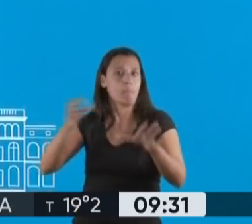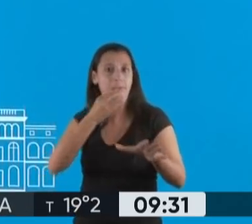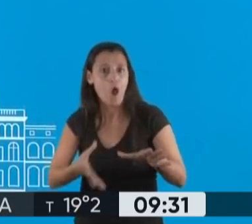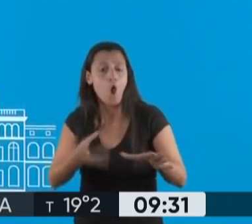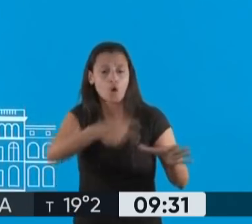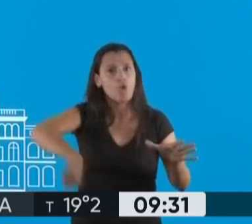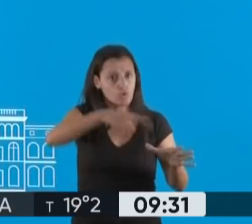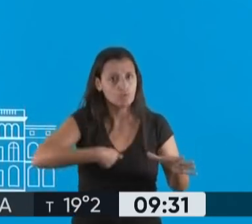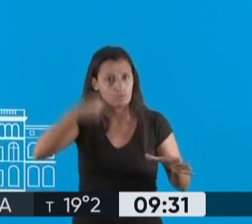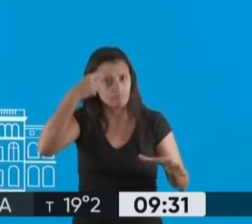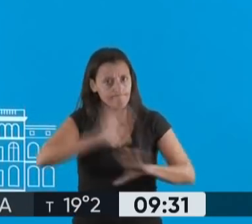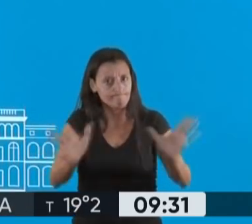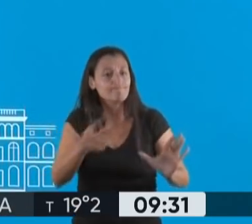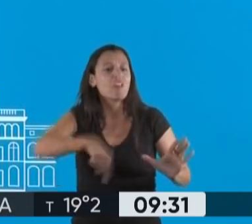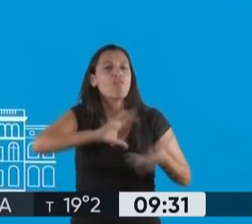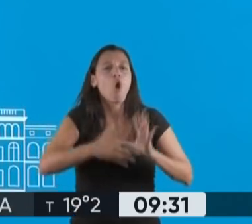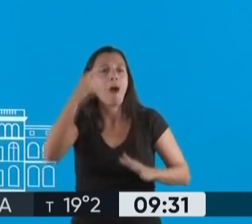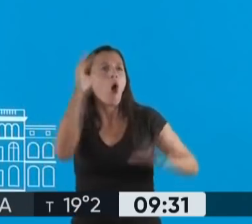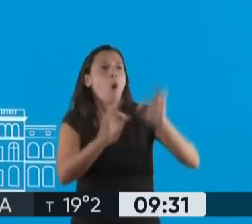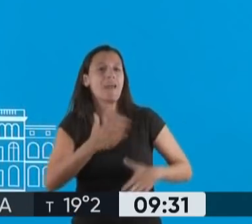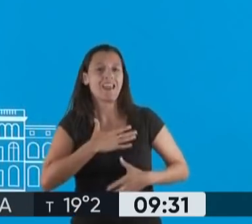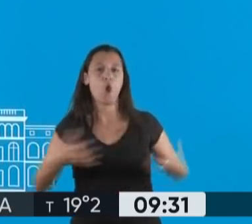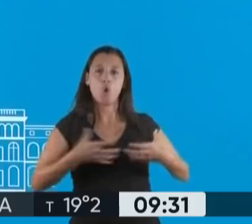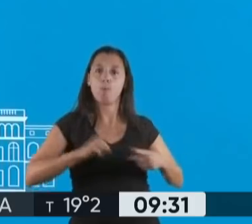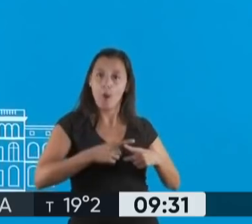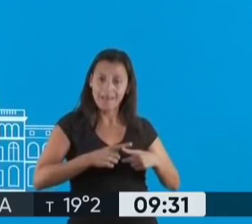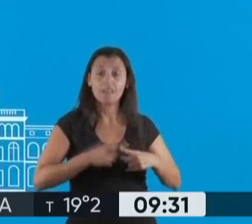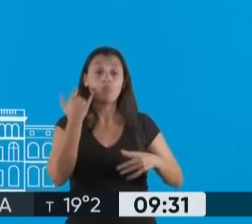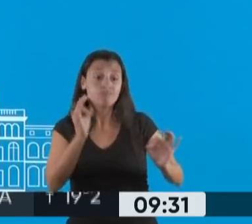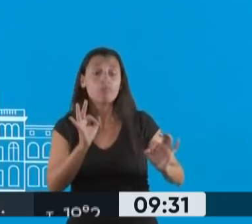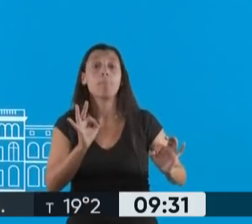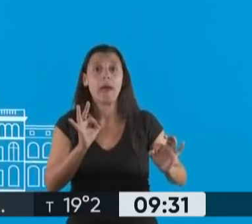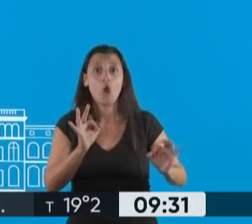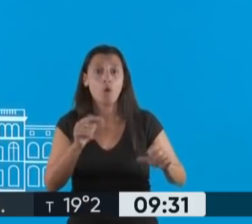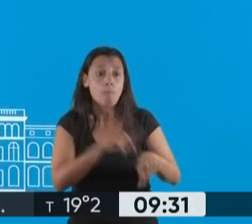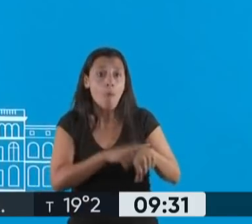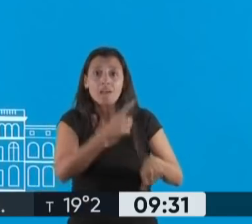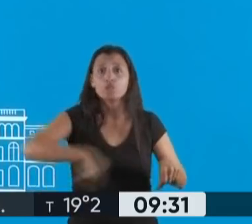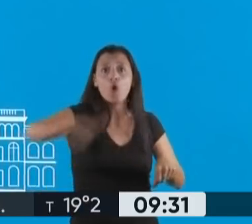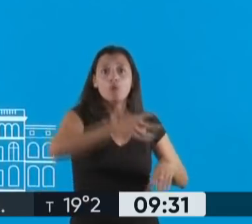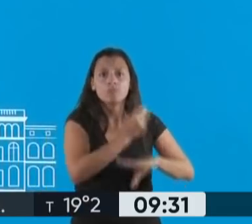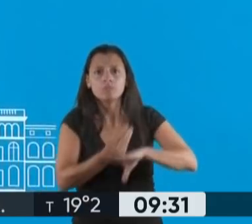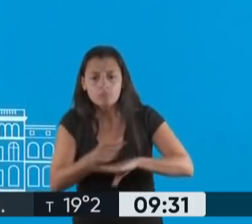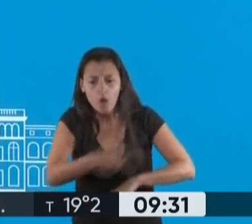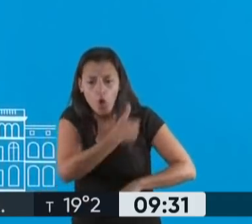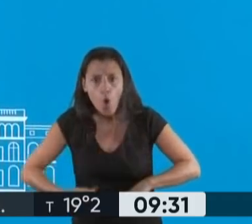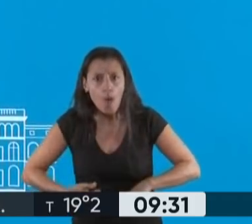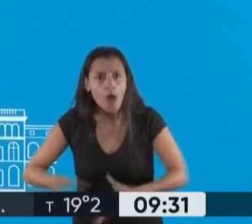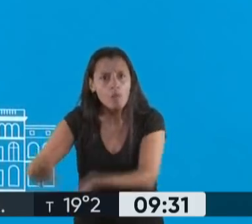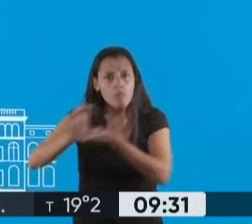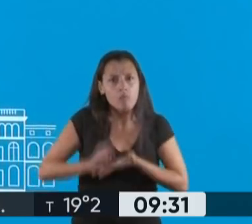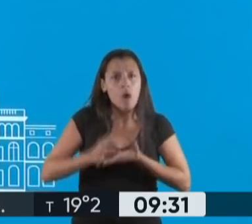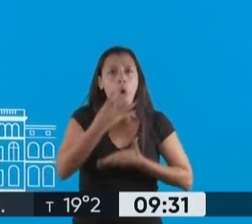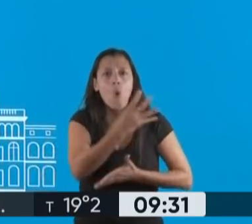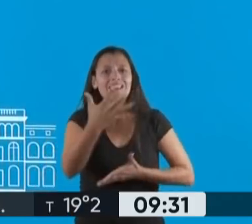nuestra biografía individual y como fuerza política. Dicho todo esto, llegamos al gobierno y nos encontramos con una deuda de